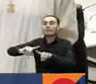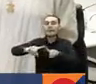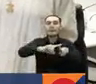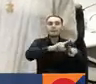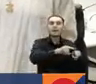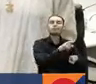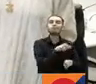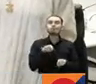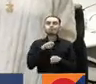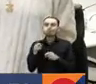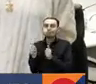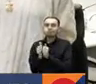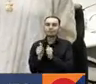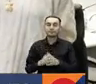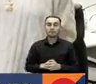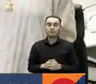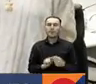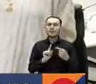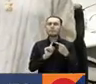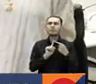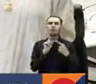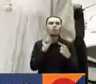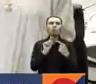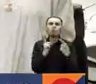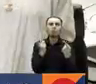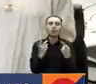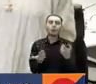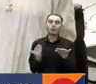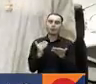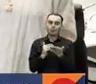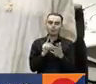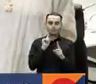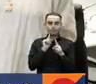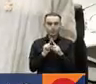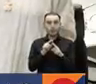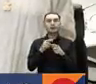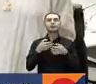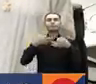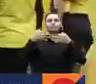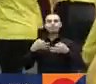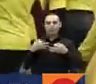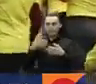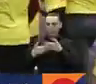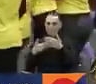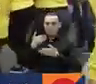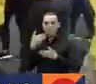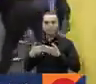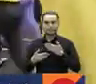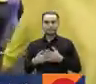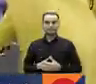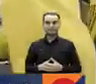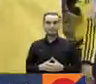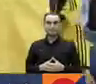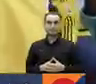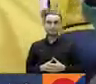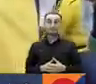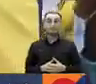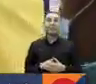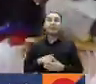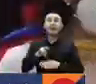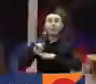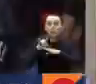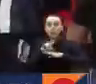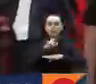convocadas. Primero, para garantizar, vuelvo a repetir, la manifestación pública y pacífica. Las autoridades afirmaron que